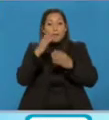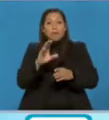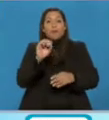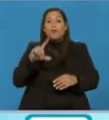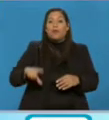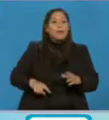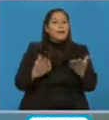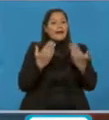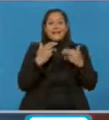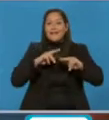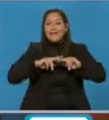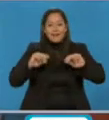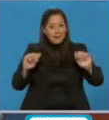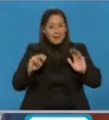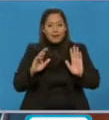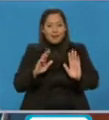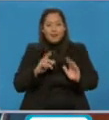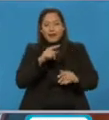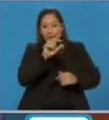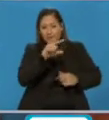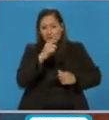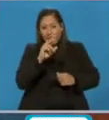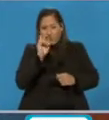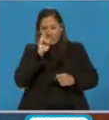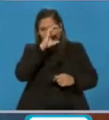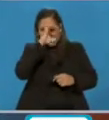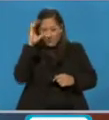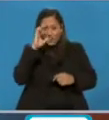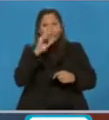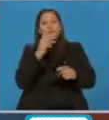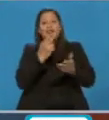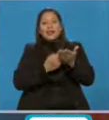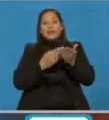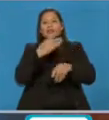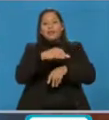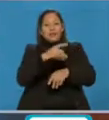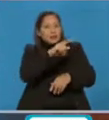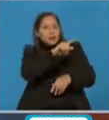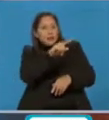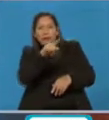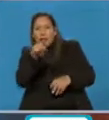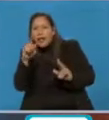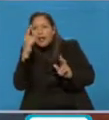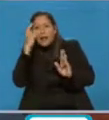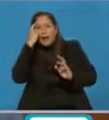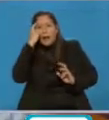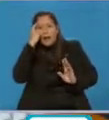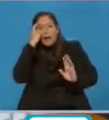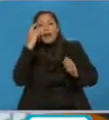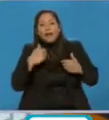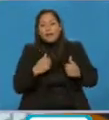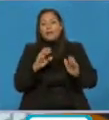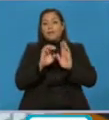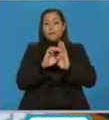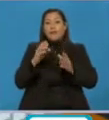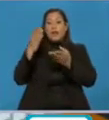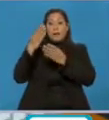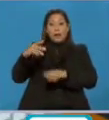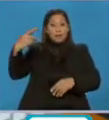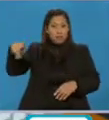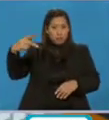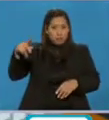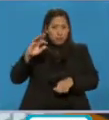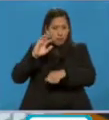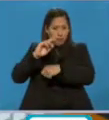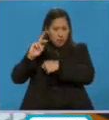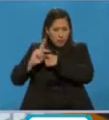en el gobierno. Y estamos viendo, de hecho, a cuadro, estábamos viendo una animacioncita que nos ayuda a entender justo esto. Pero porque dices que las arcas de cada país, bueno, avalan